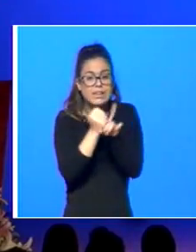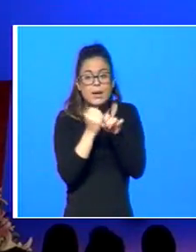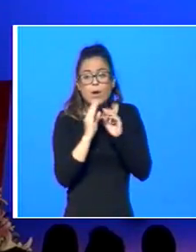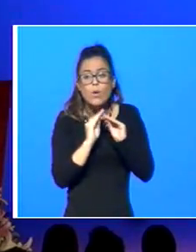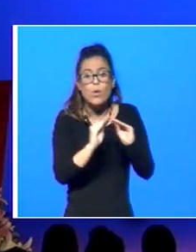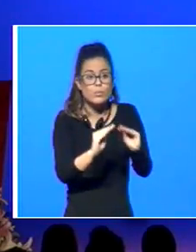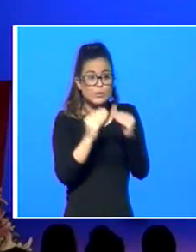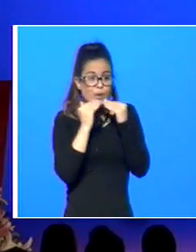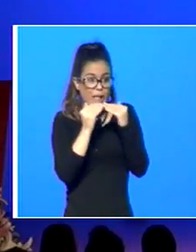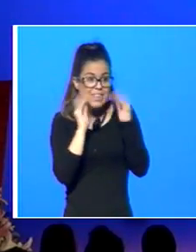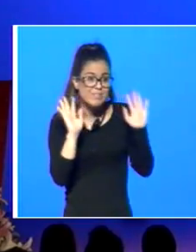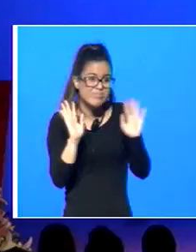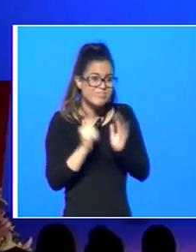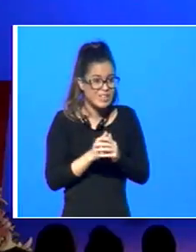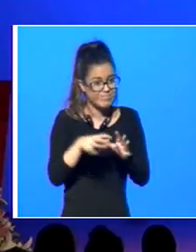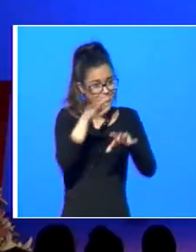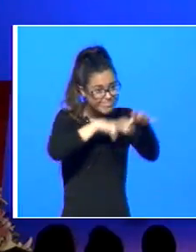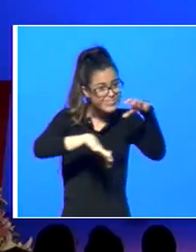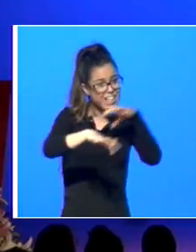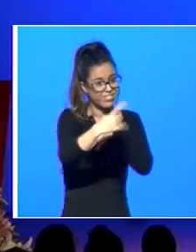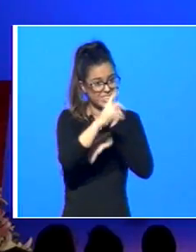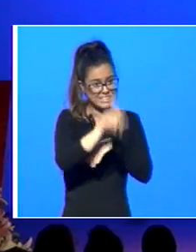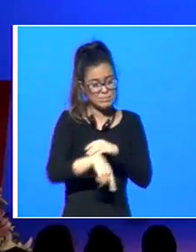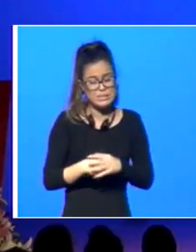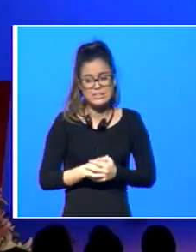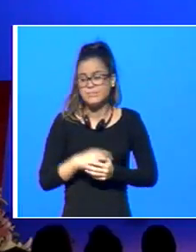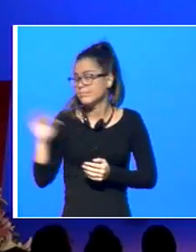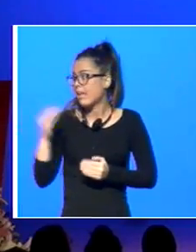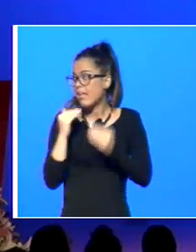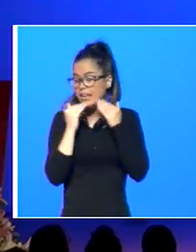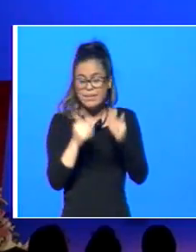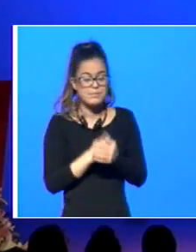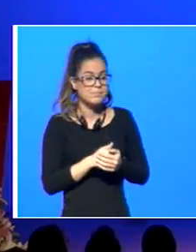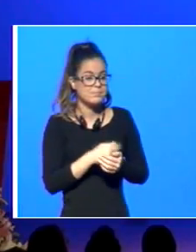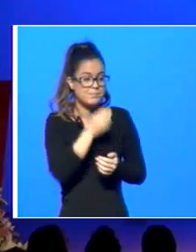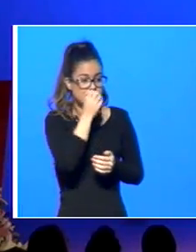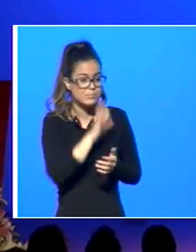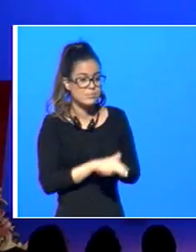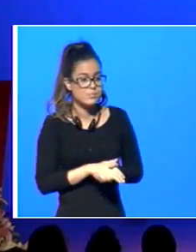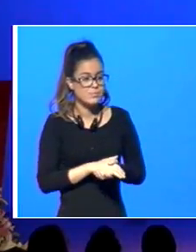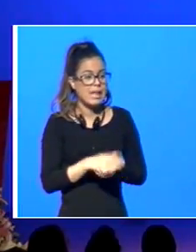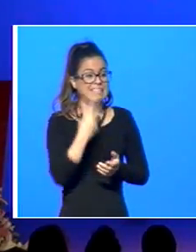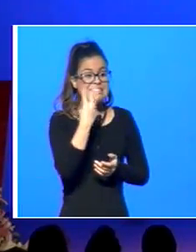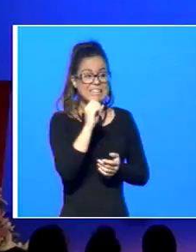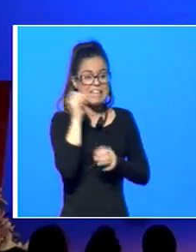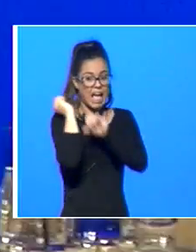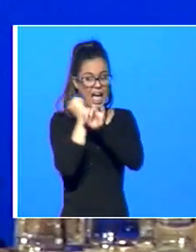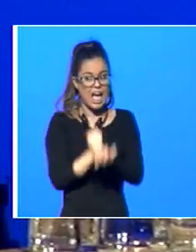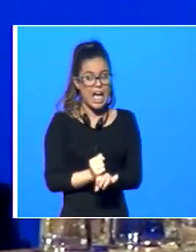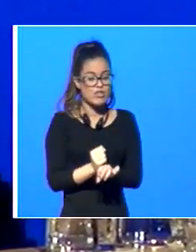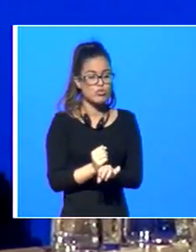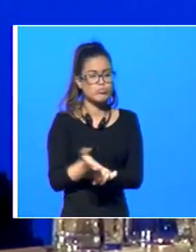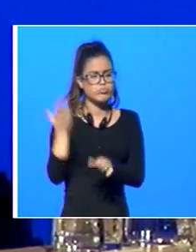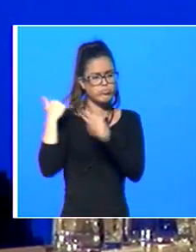en nuestro papel, ¿vale? Gracias. Rafa. Bueno, hace más de 30 años se puso en marcha los